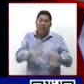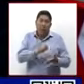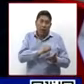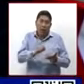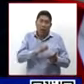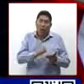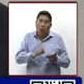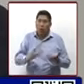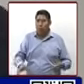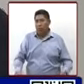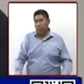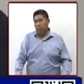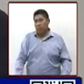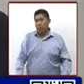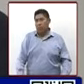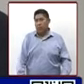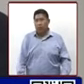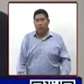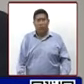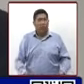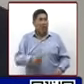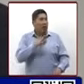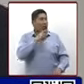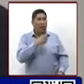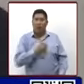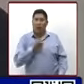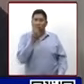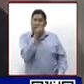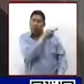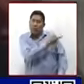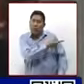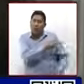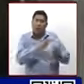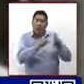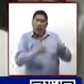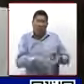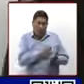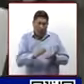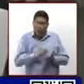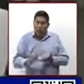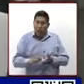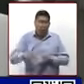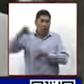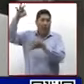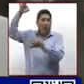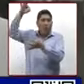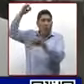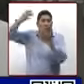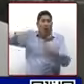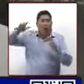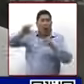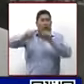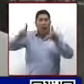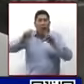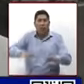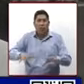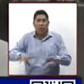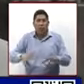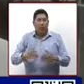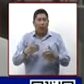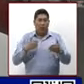postulantes. Hubieran filtrado ya algunas de las preguntas. Si este es el examen, las